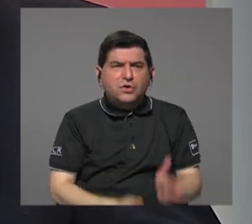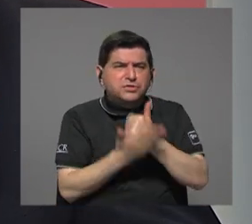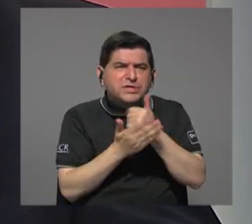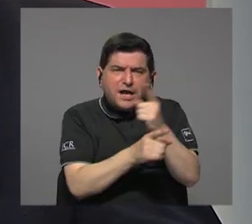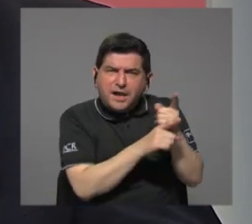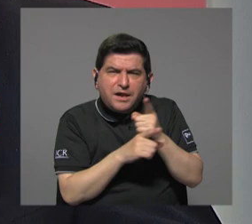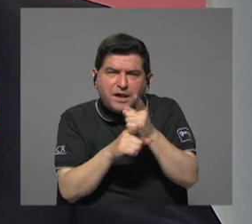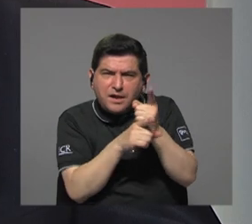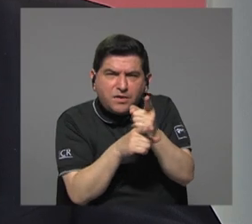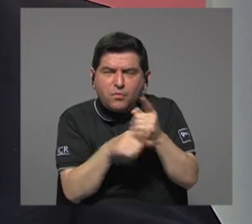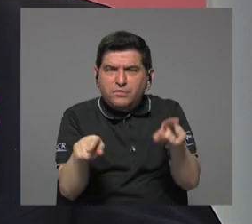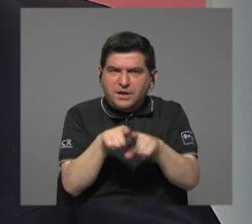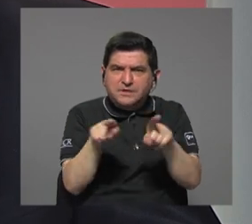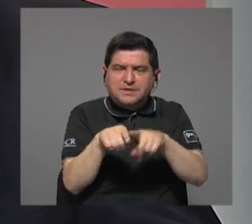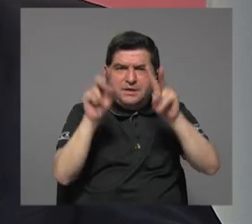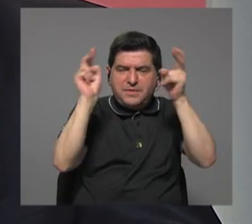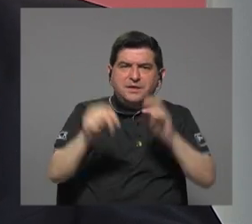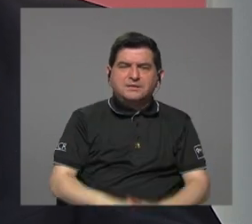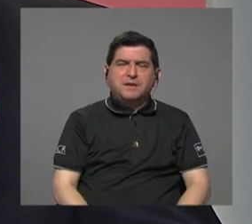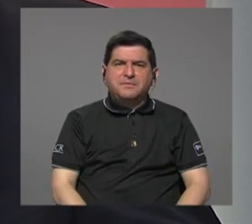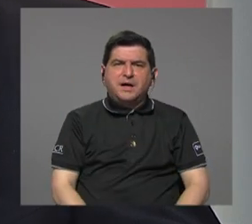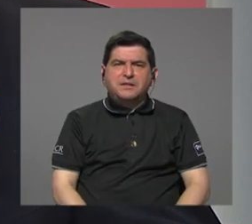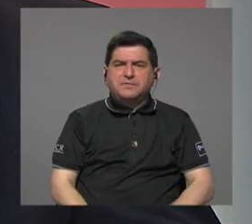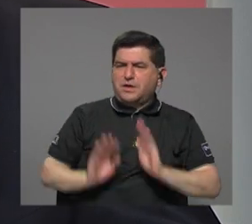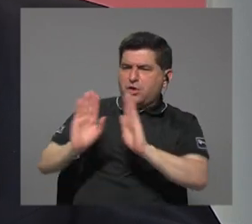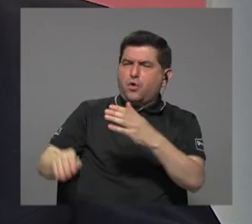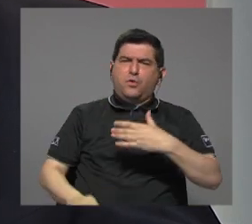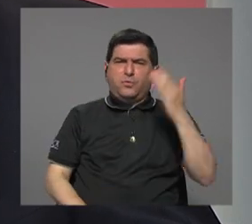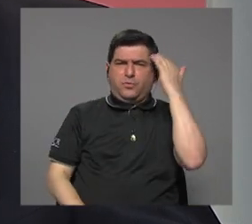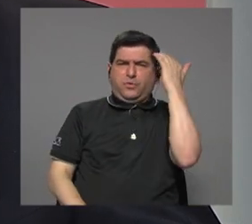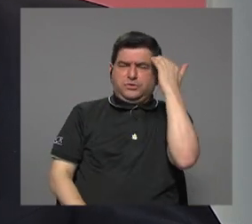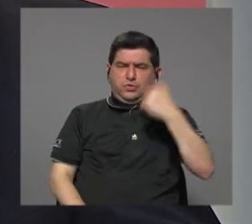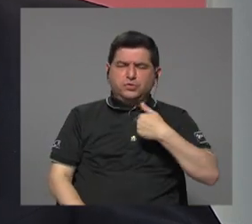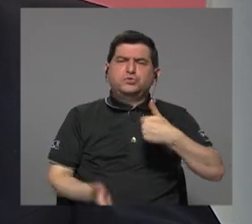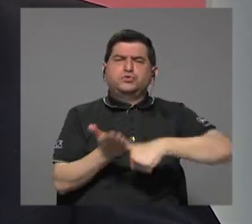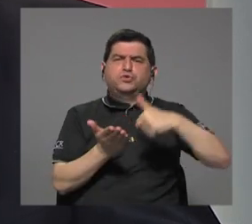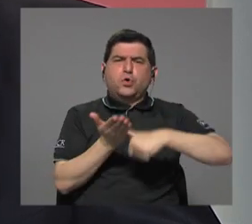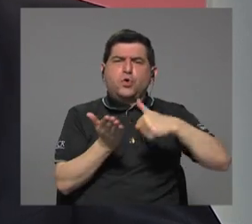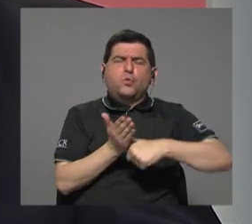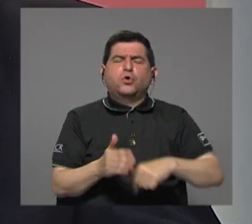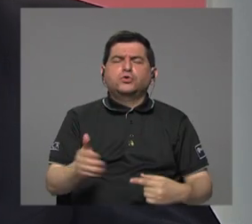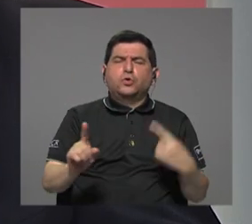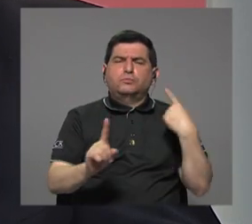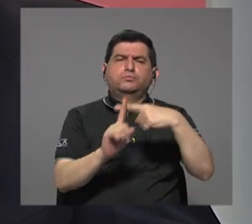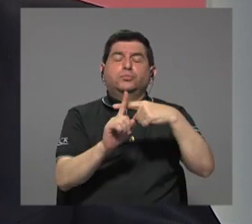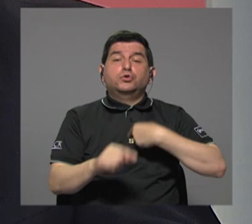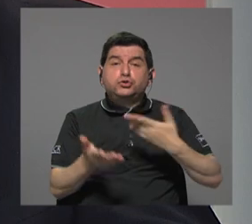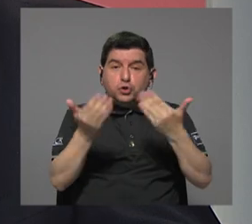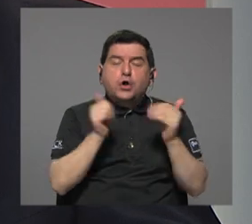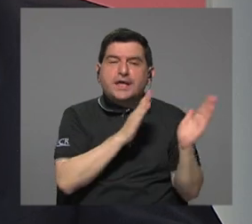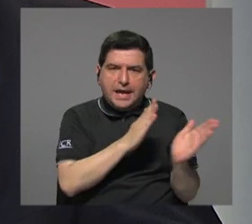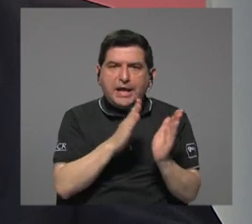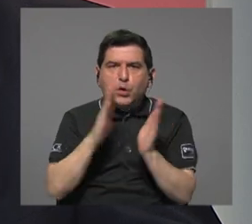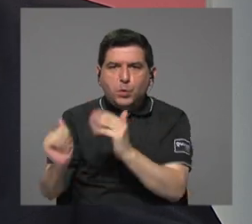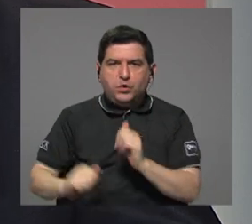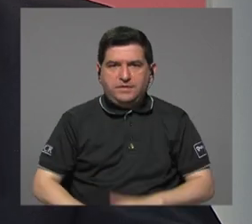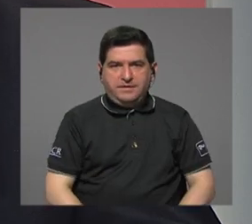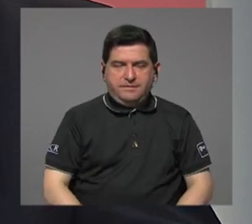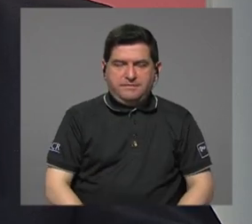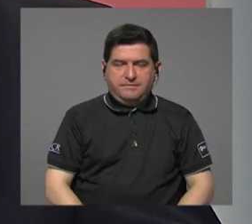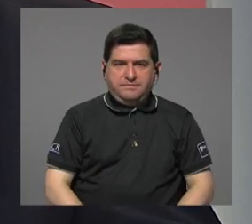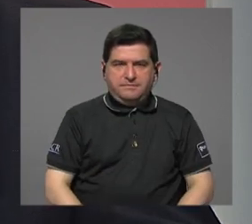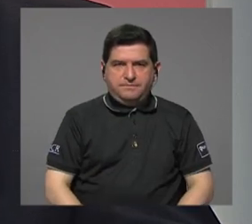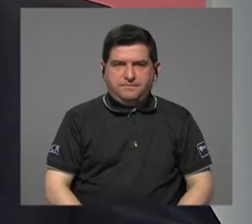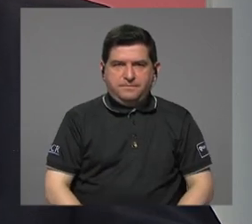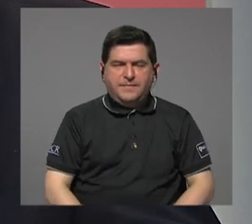arreglos también en temas de objeción de conciencia y demás yo estaría votando lo favorable porque yo sí quiero poner orden en él